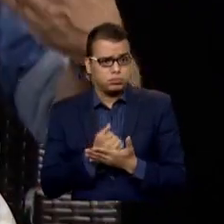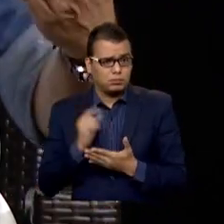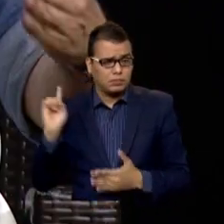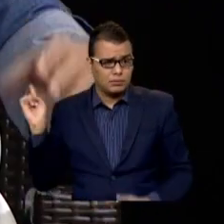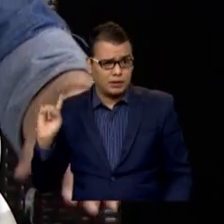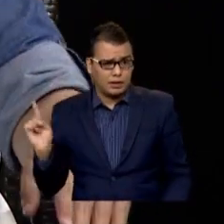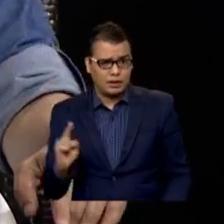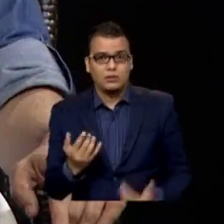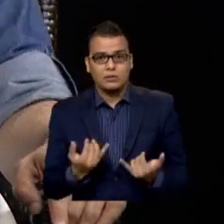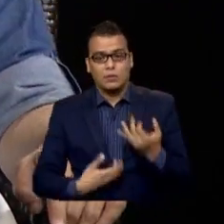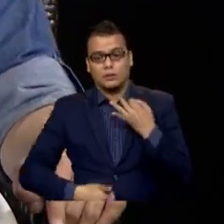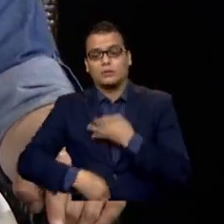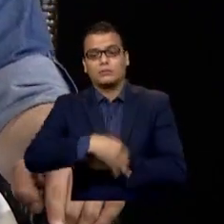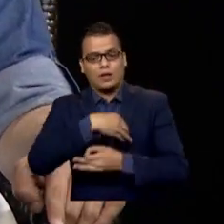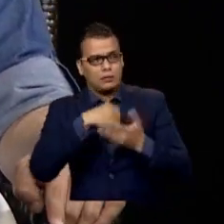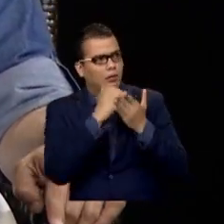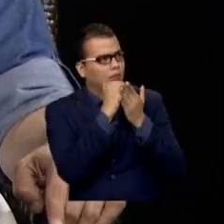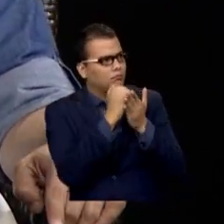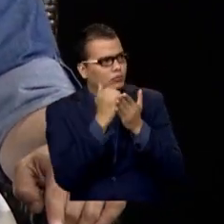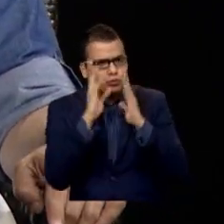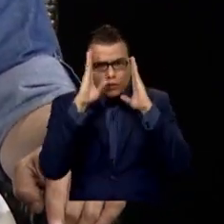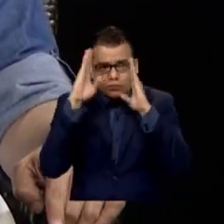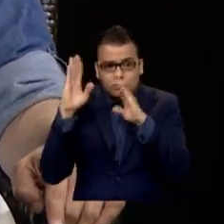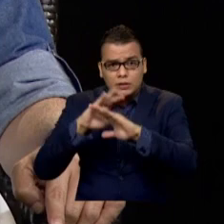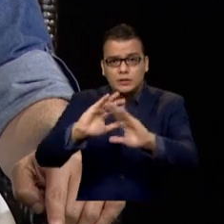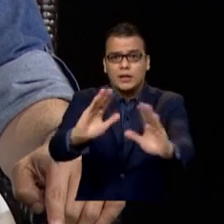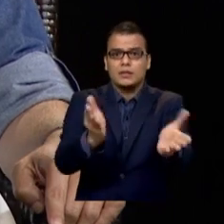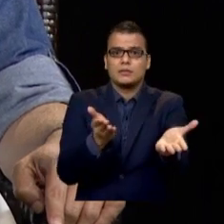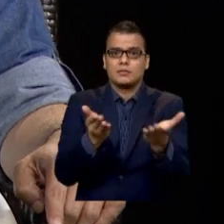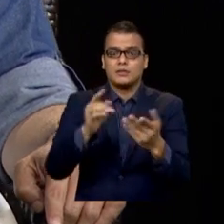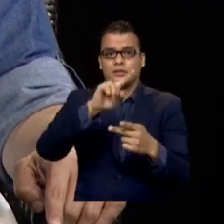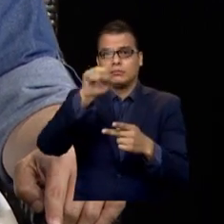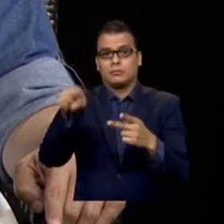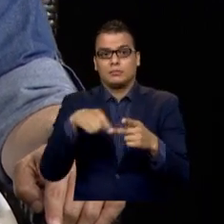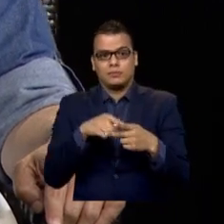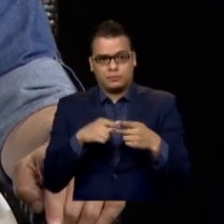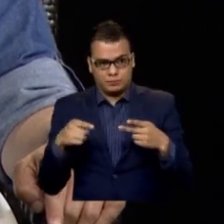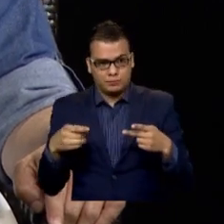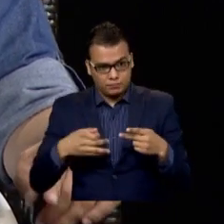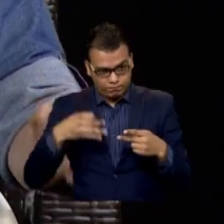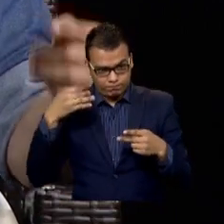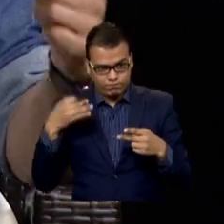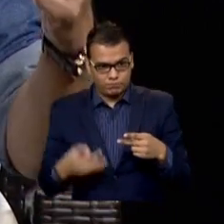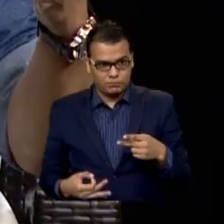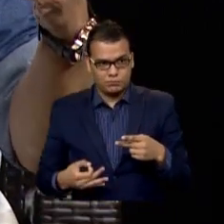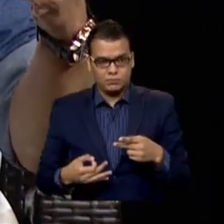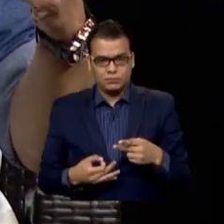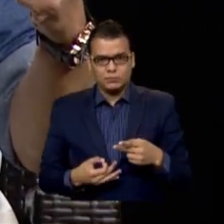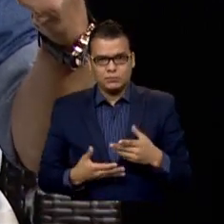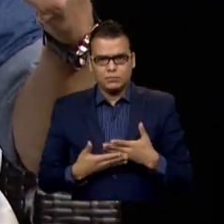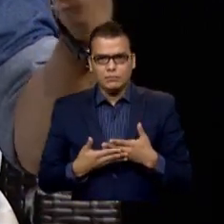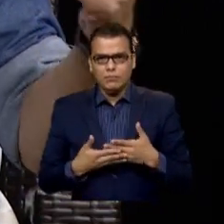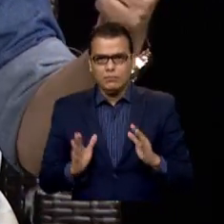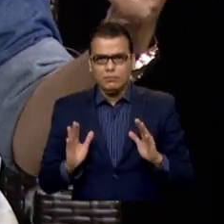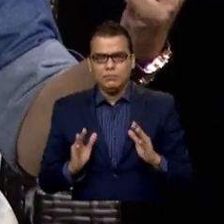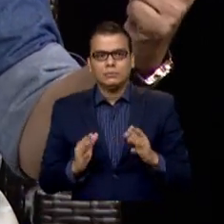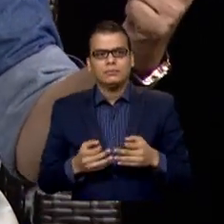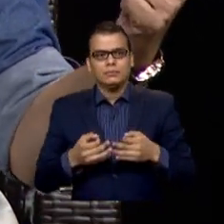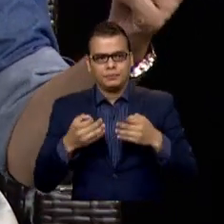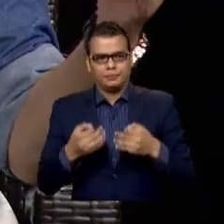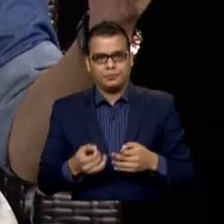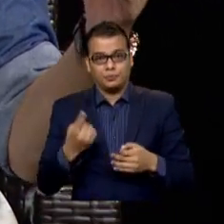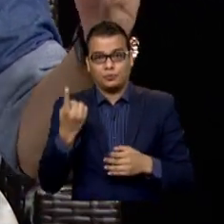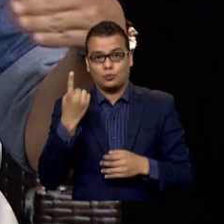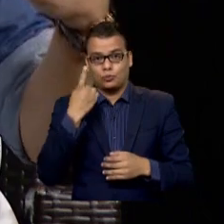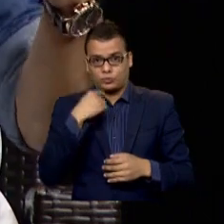el momento de brindarle servicio a la comunidad. Y la próxima semana nosotros mantendremos solamente habilitando dos